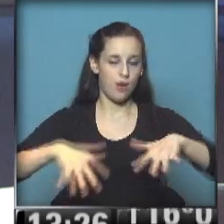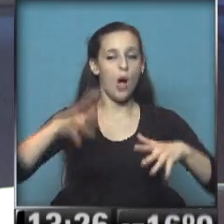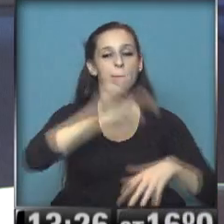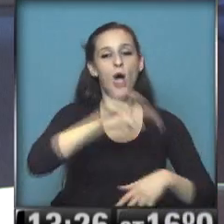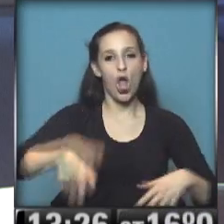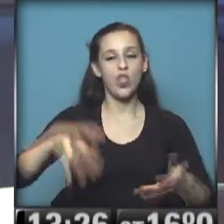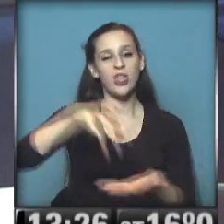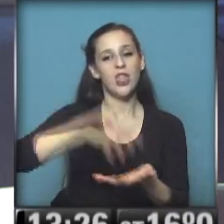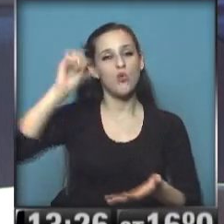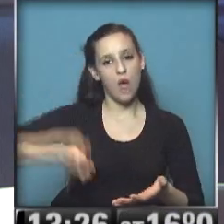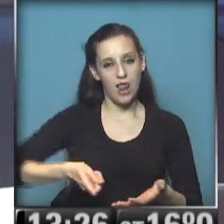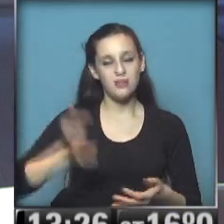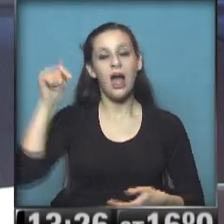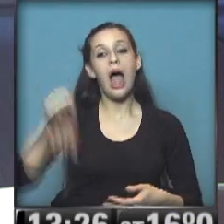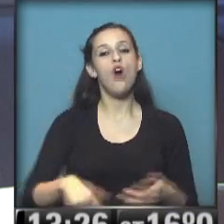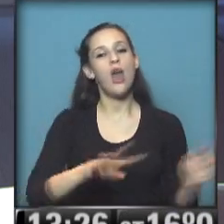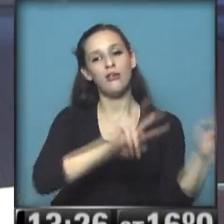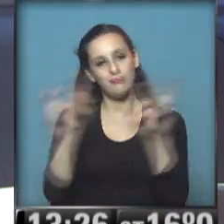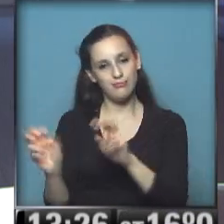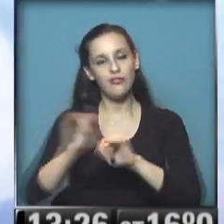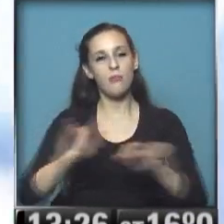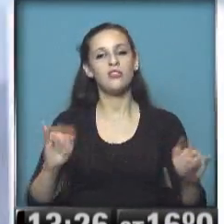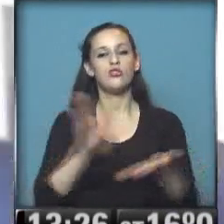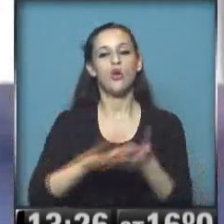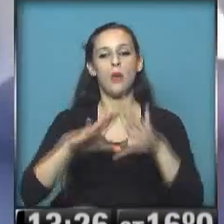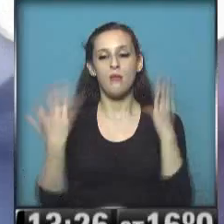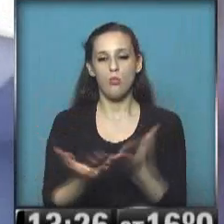Vamos a compartir ahora más información internacional, noticias del mundo.